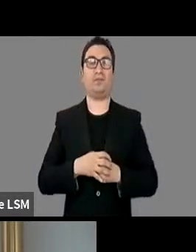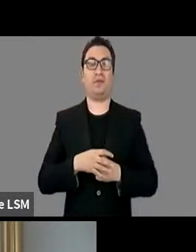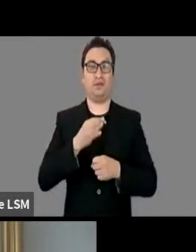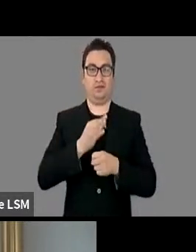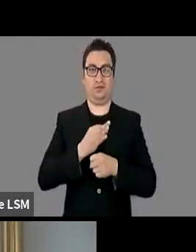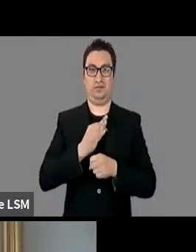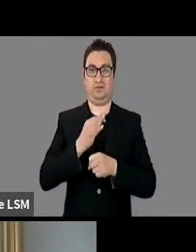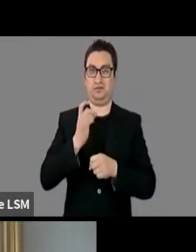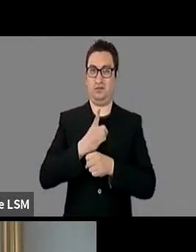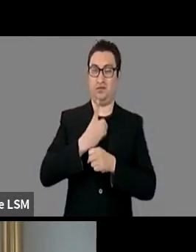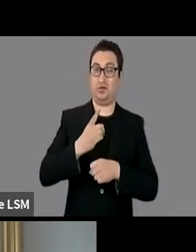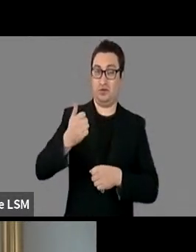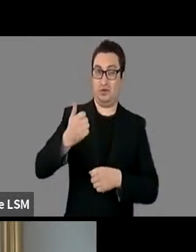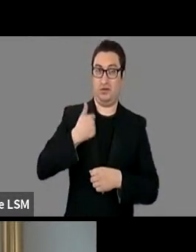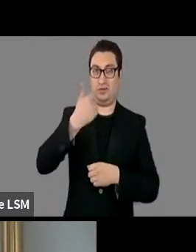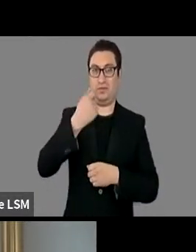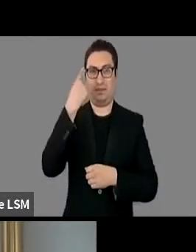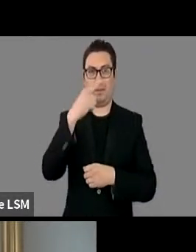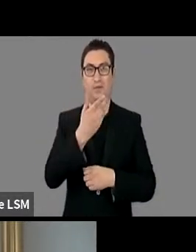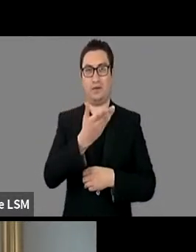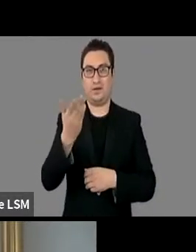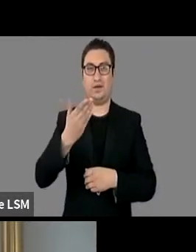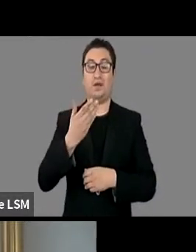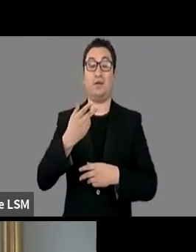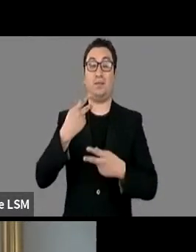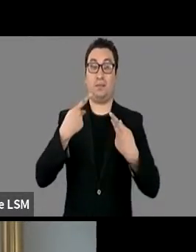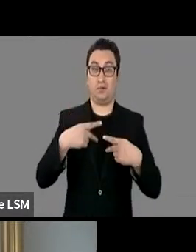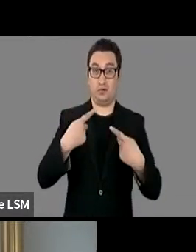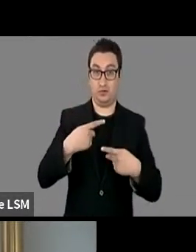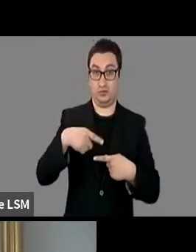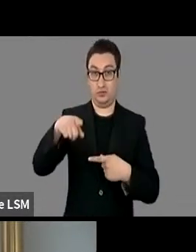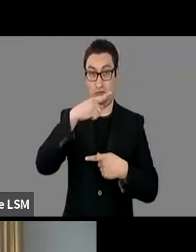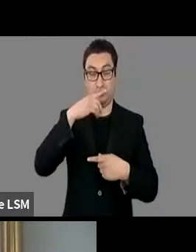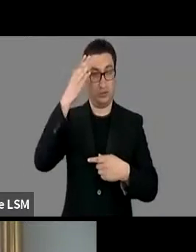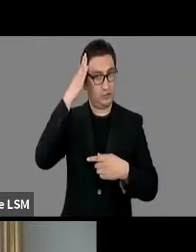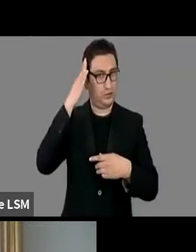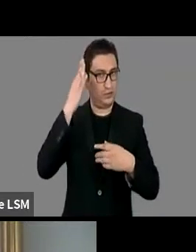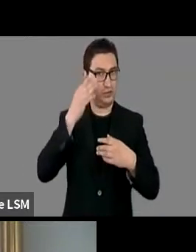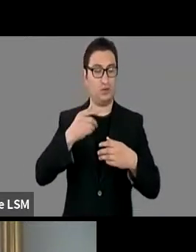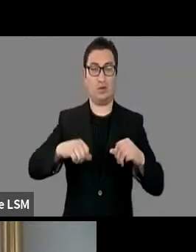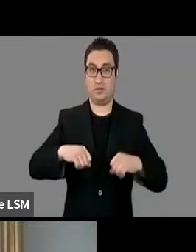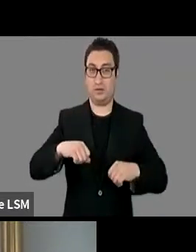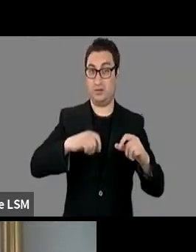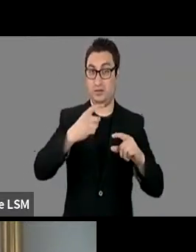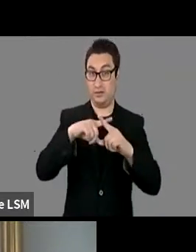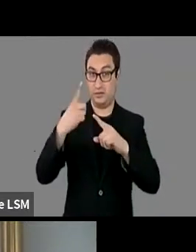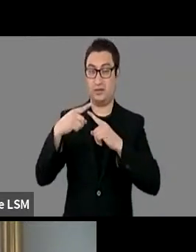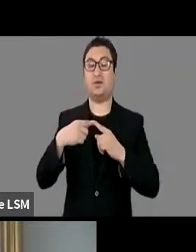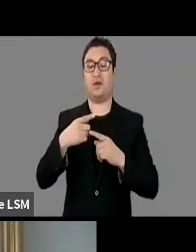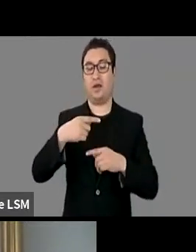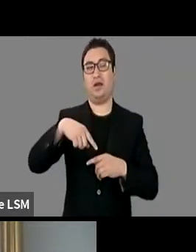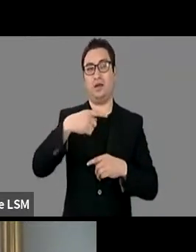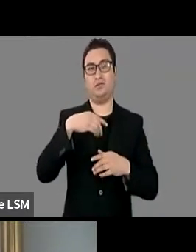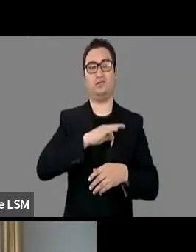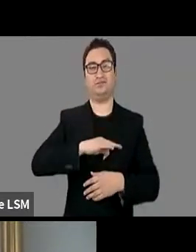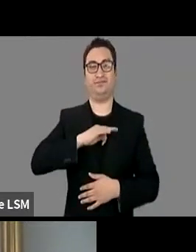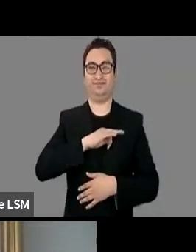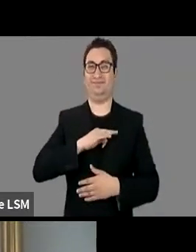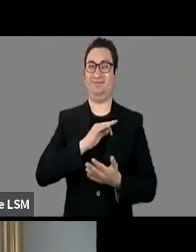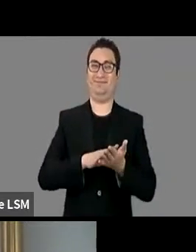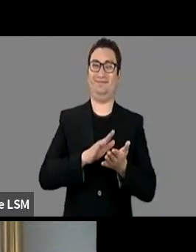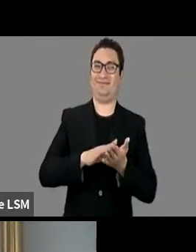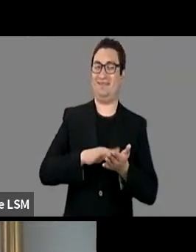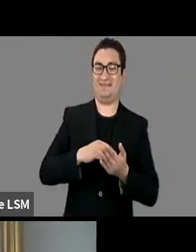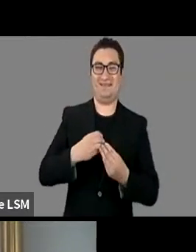para felicitar a quienes presidirán las actividades en estos días, pues con emoción veo que